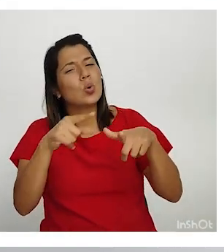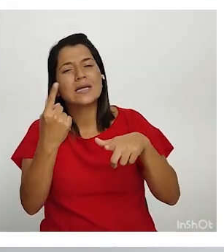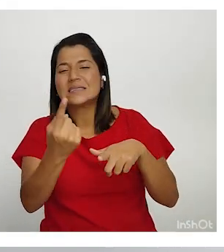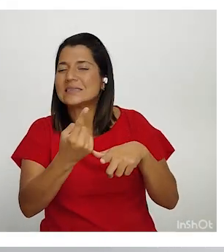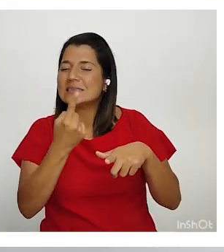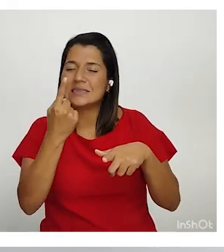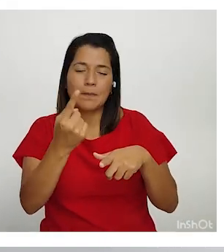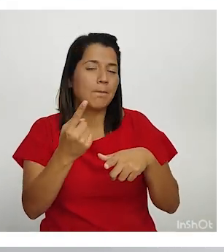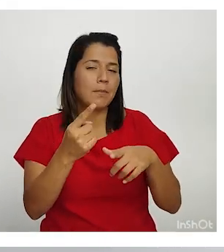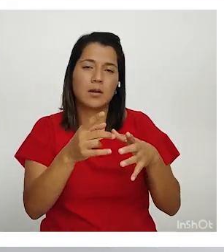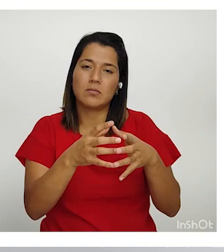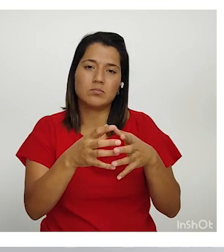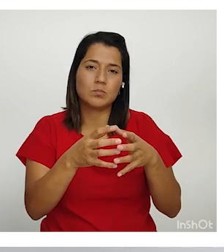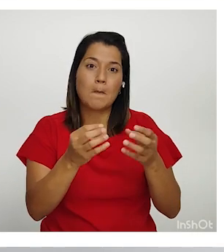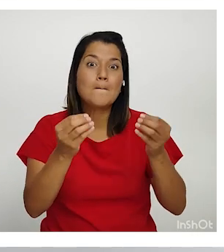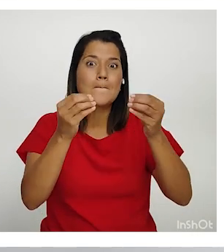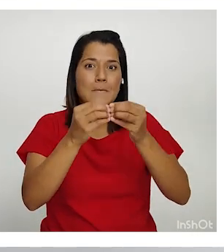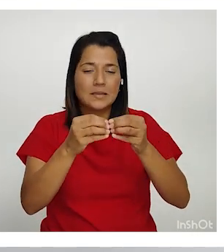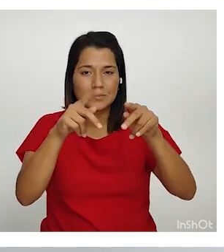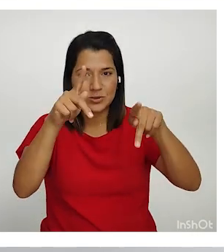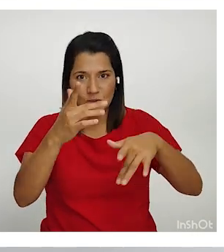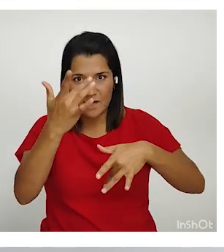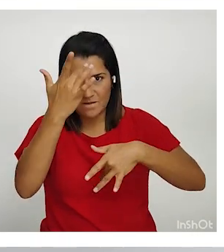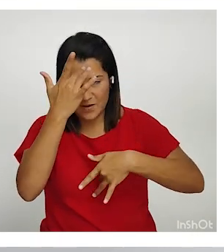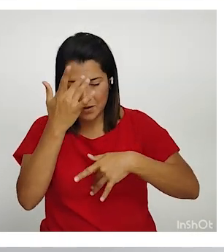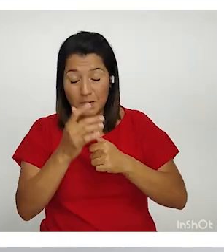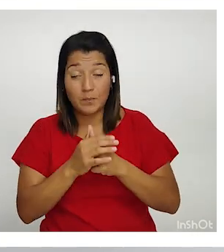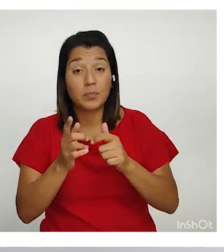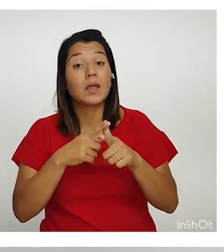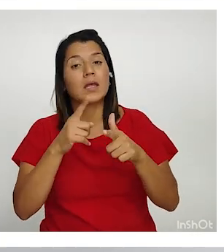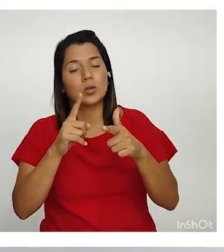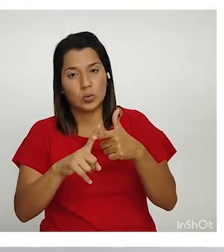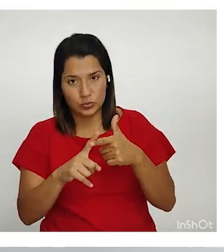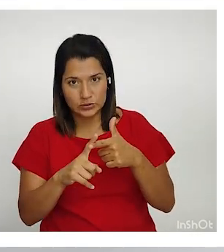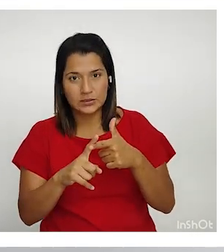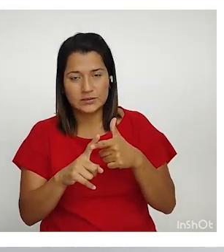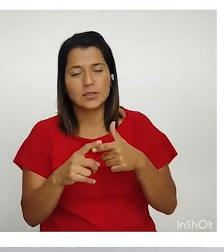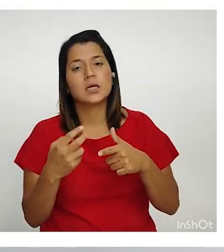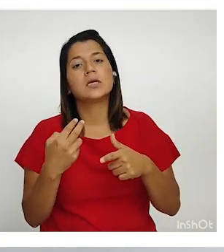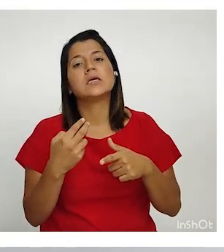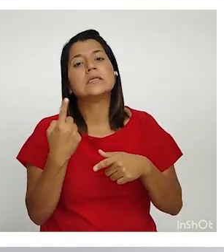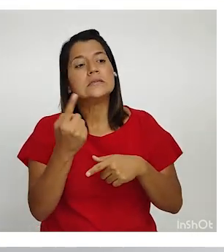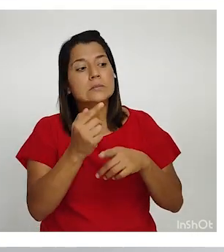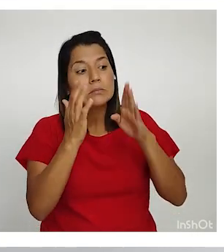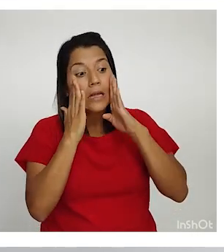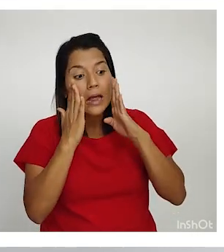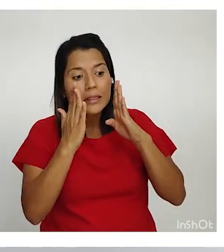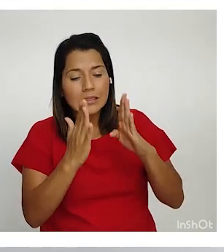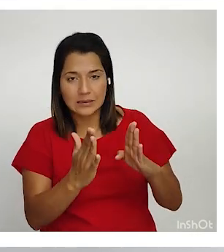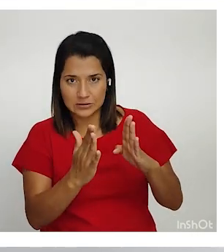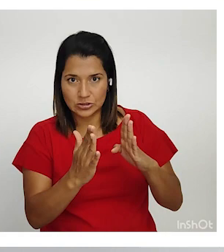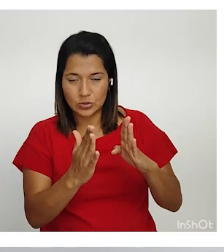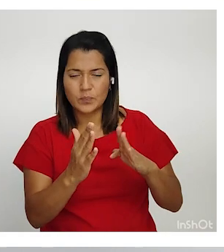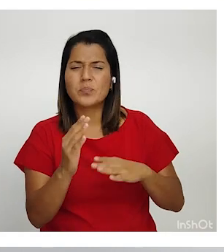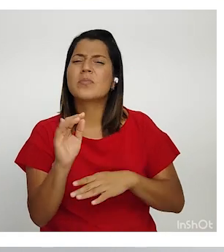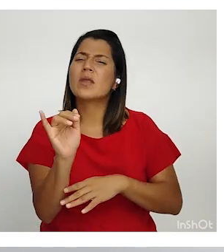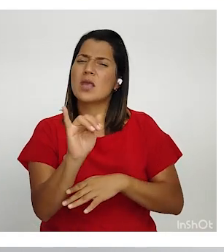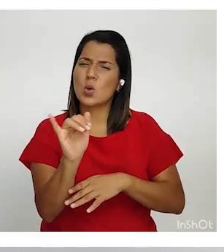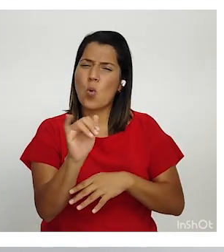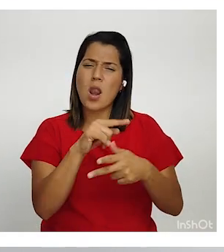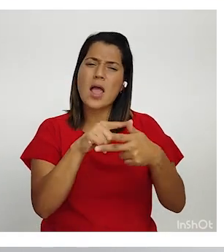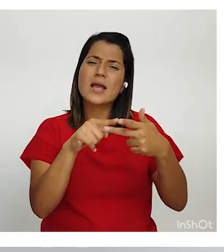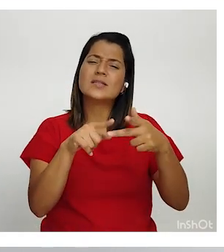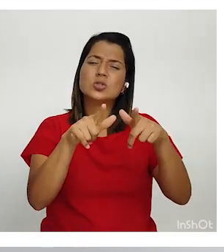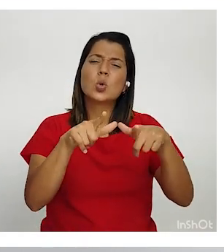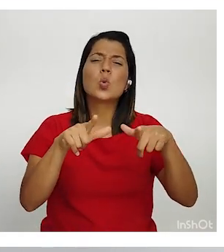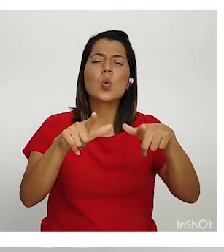mayor número de casos. Entonces, en este sentido, brindarles mayor atención a esas zonas. También esas zonas tienen